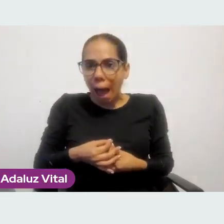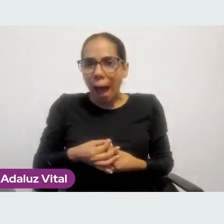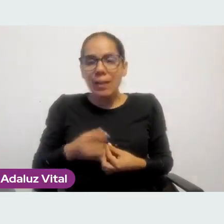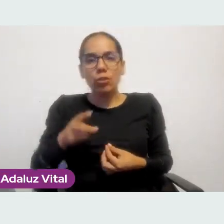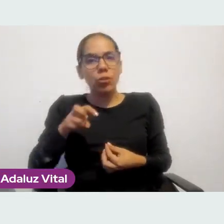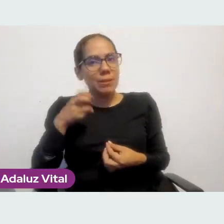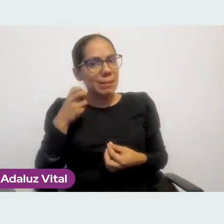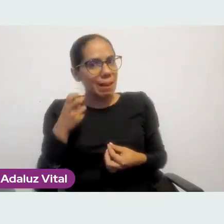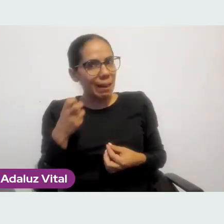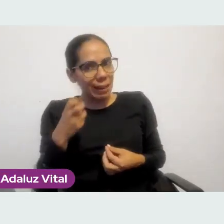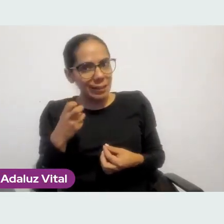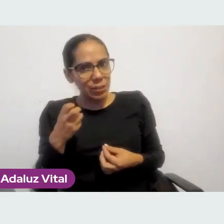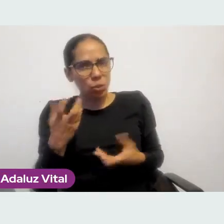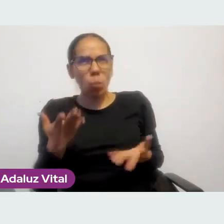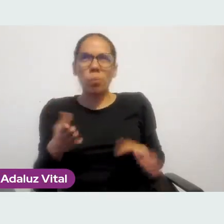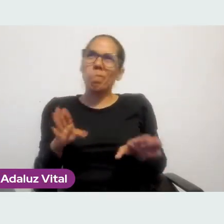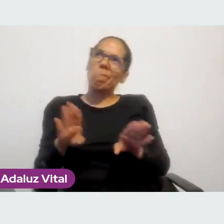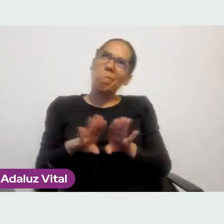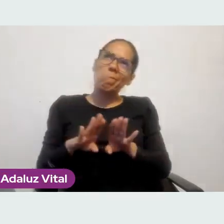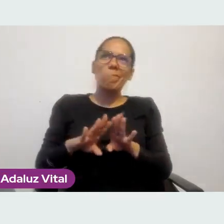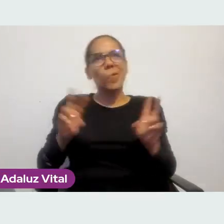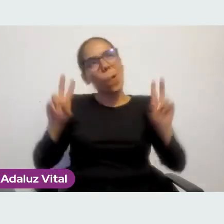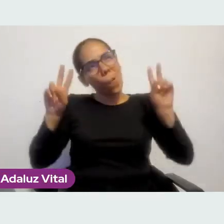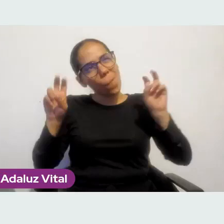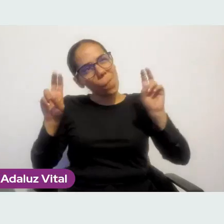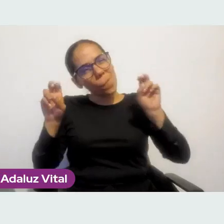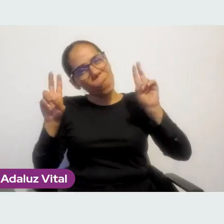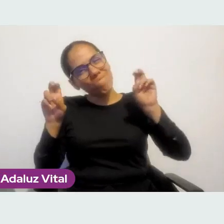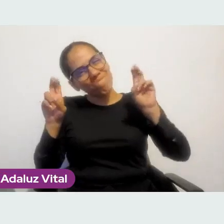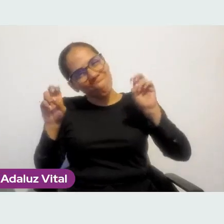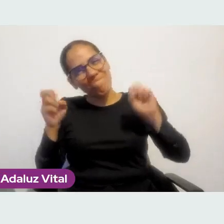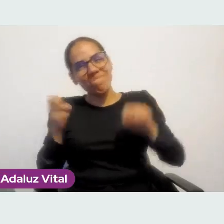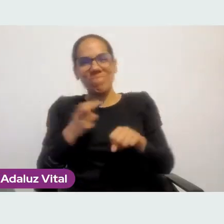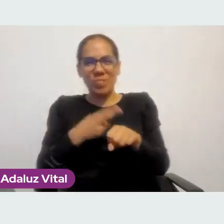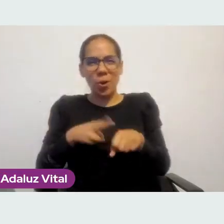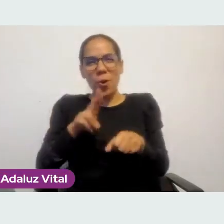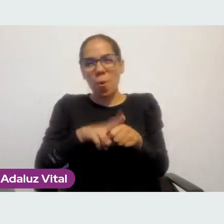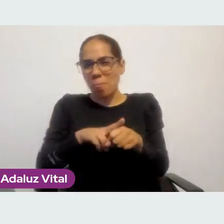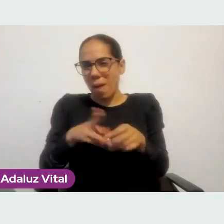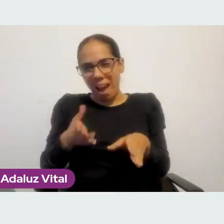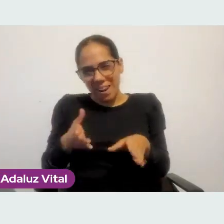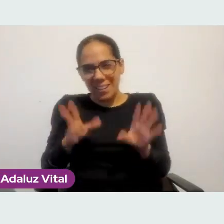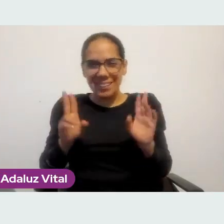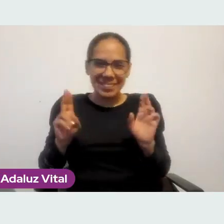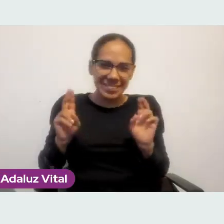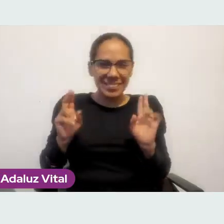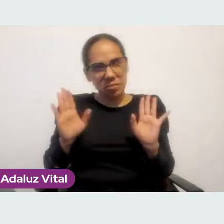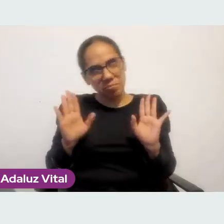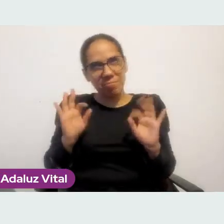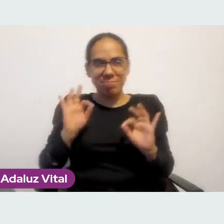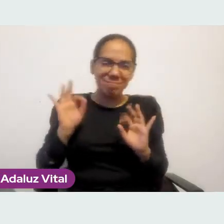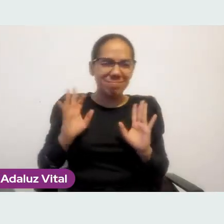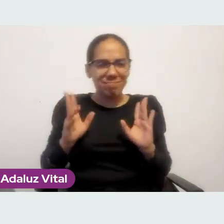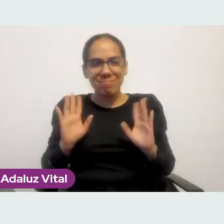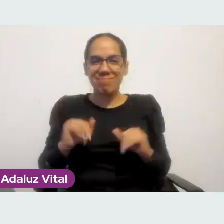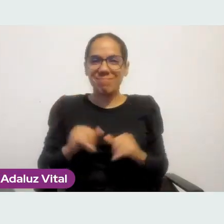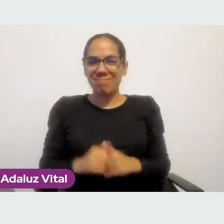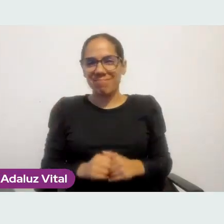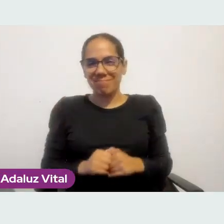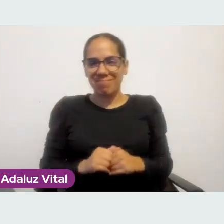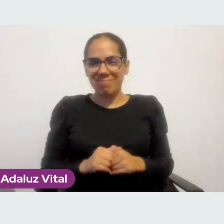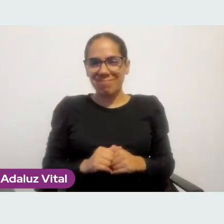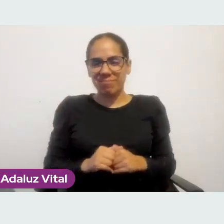porque la parte de la normalidad pudiera ser muy subjetiva.